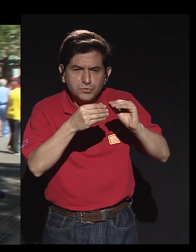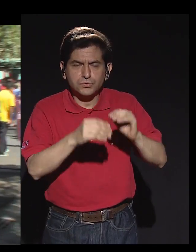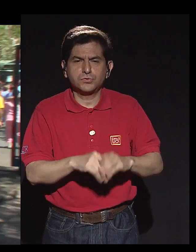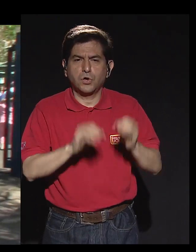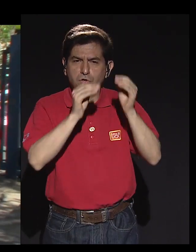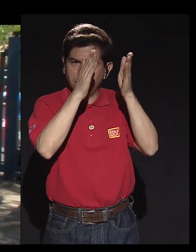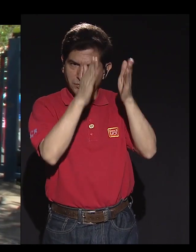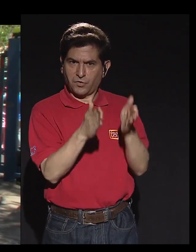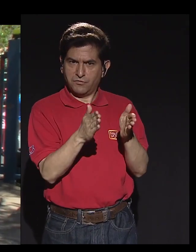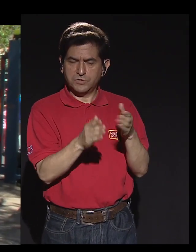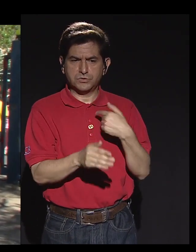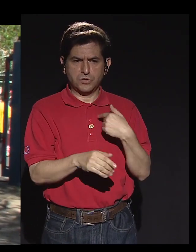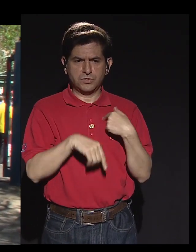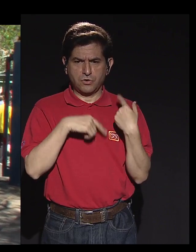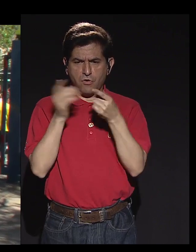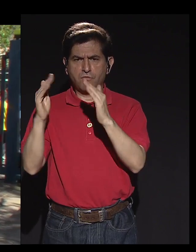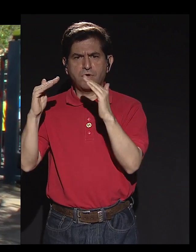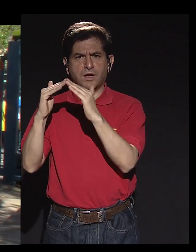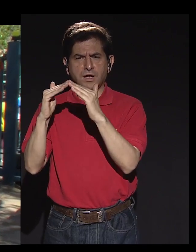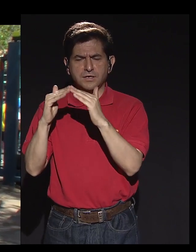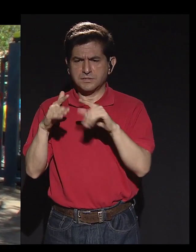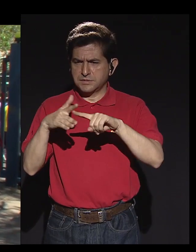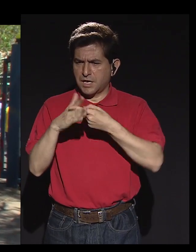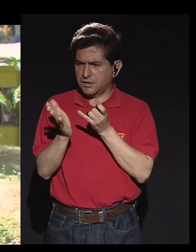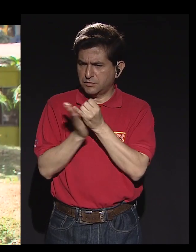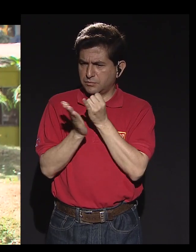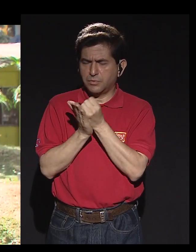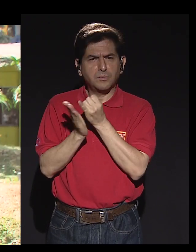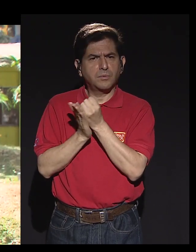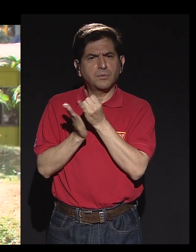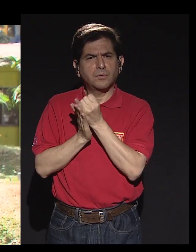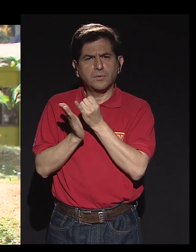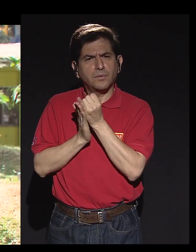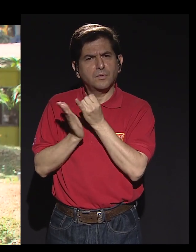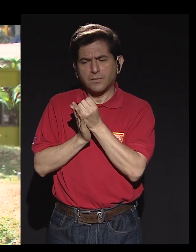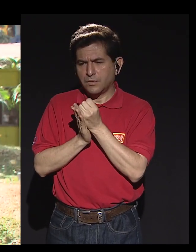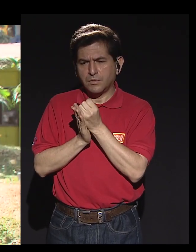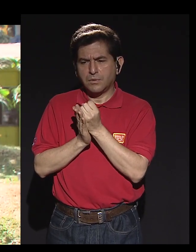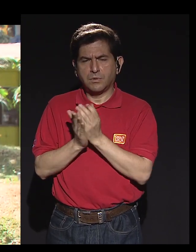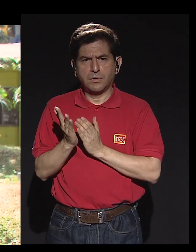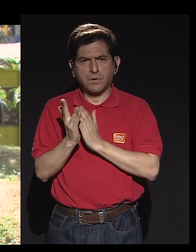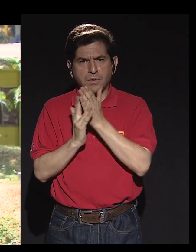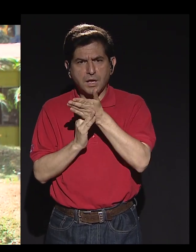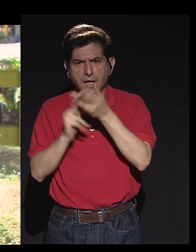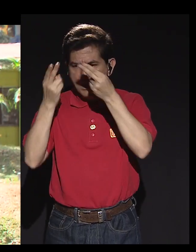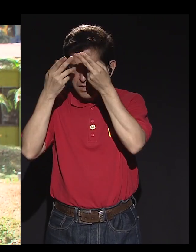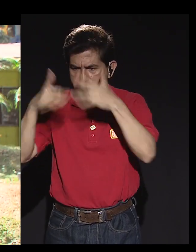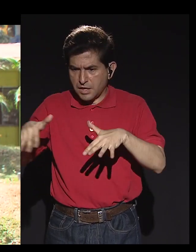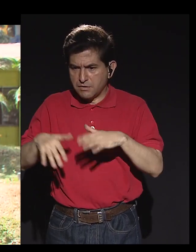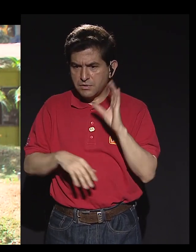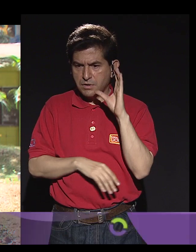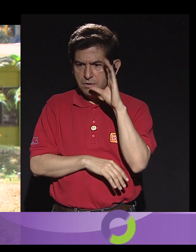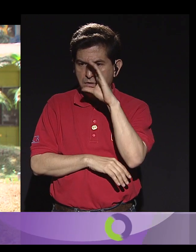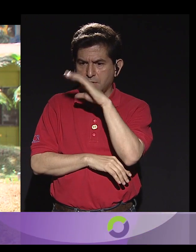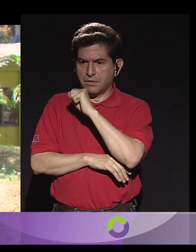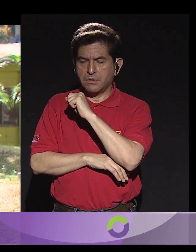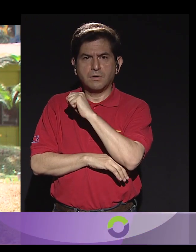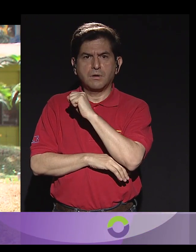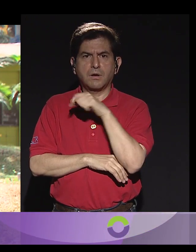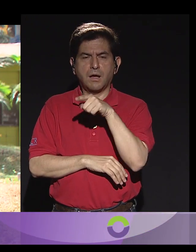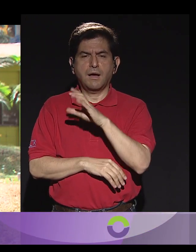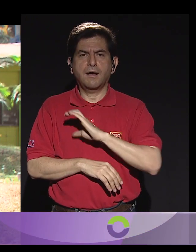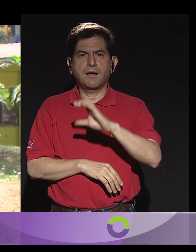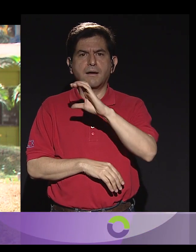y debido a ese comentario que hizo ese profesor, yo llegué a mi casa y empecé a investigar, y